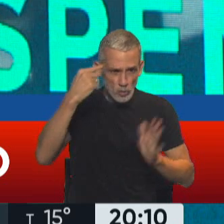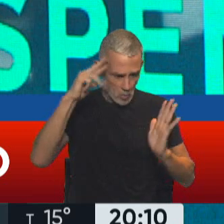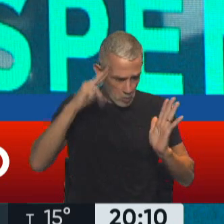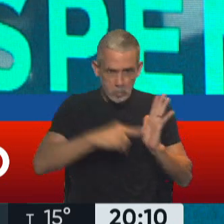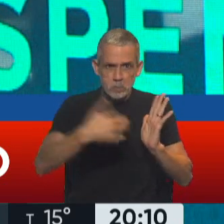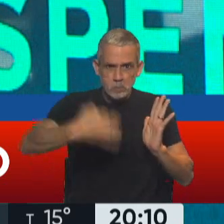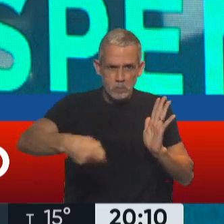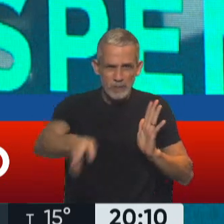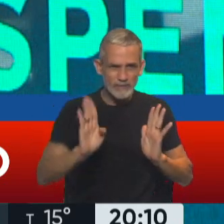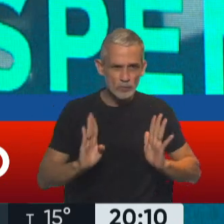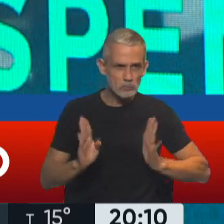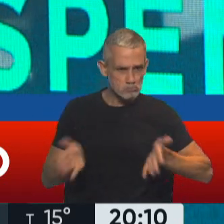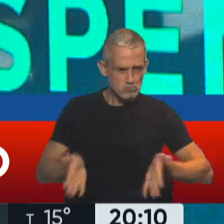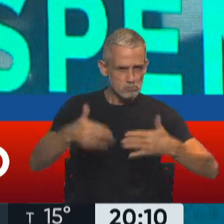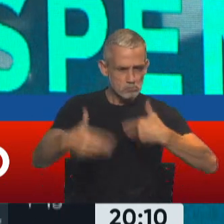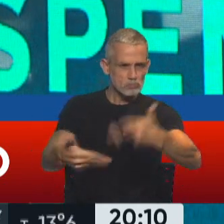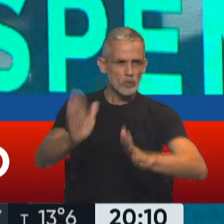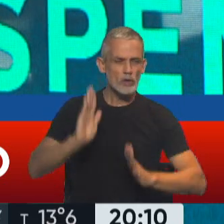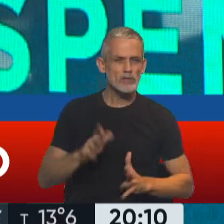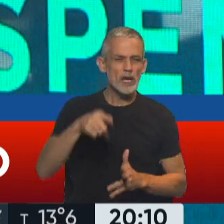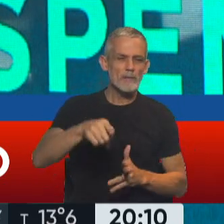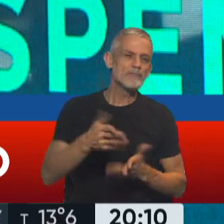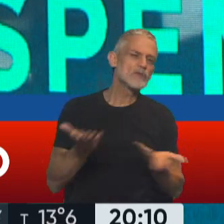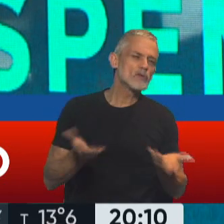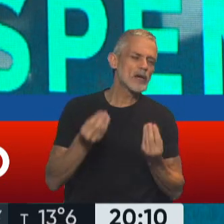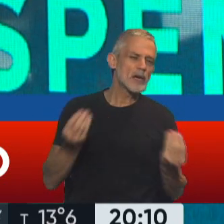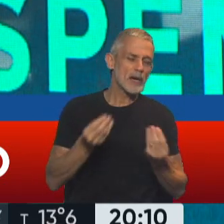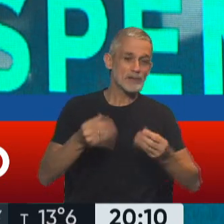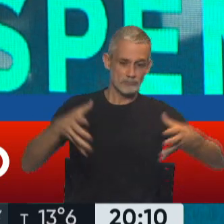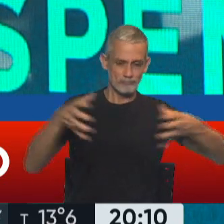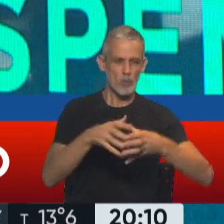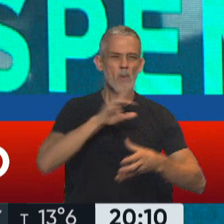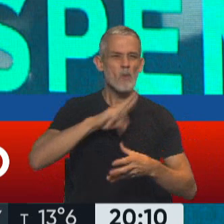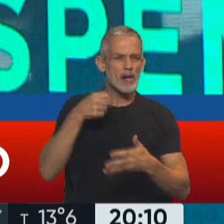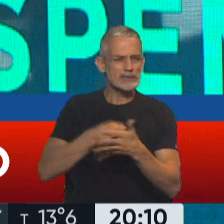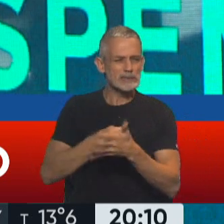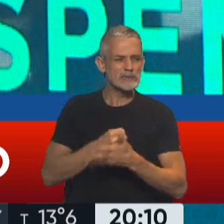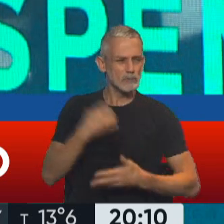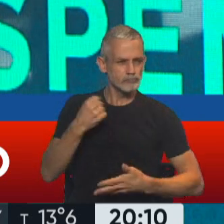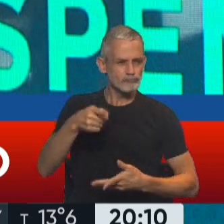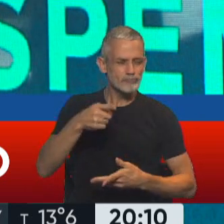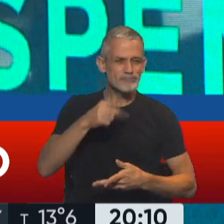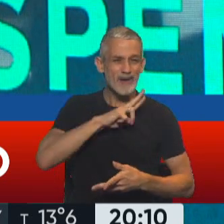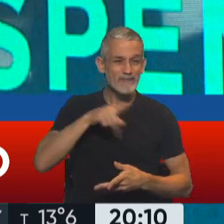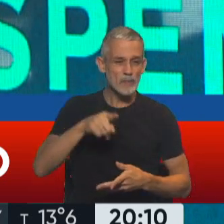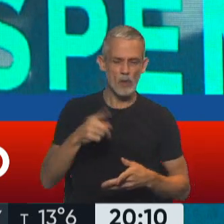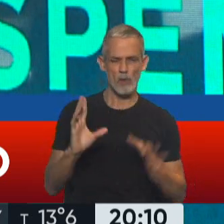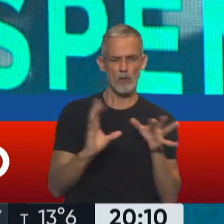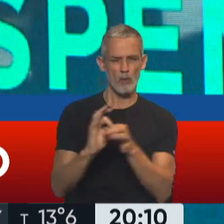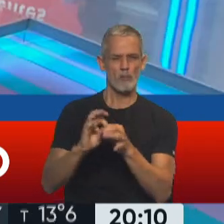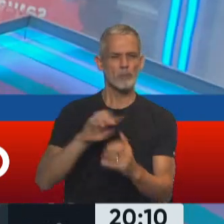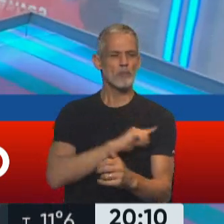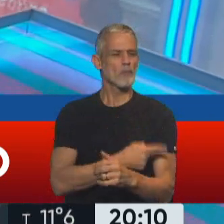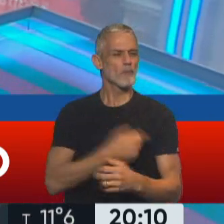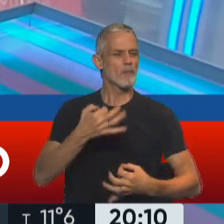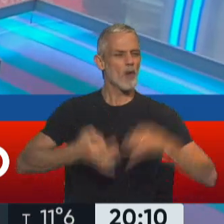totalmente constitucional. Y entonces es por eso que incluso el colectivo de mujeres feministas en México ve un gran aliado al Poder